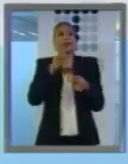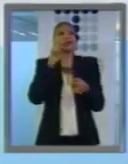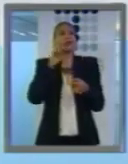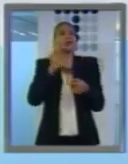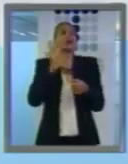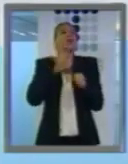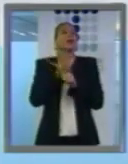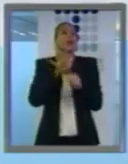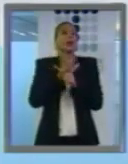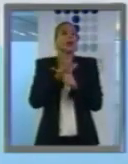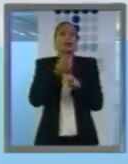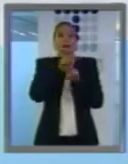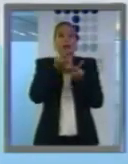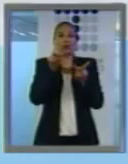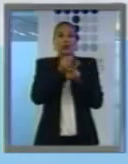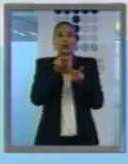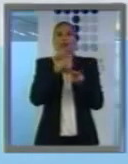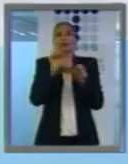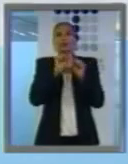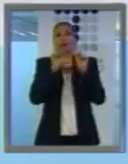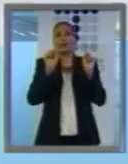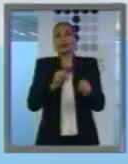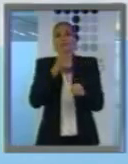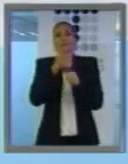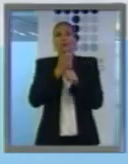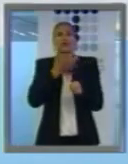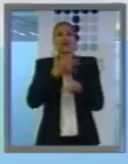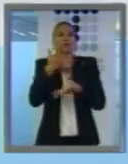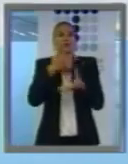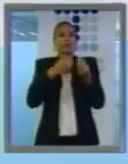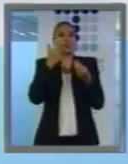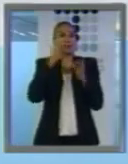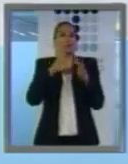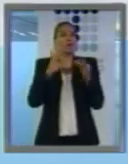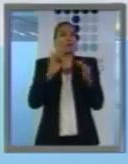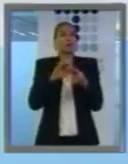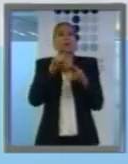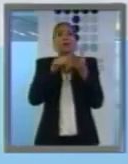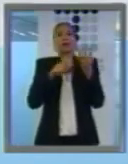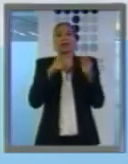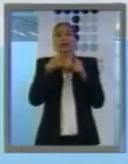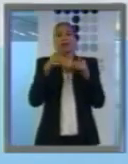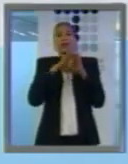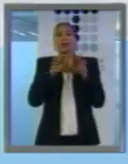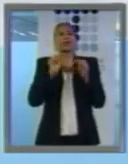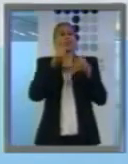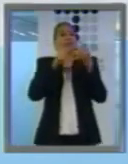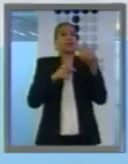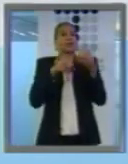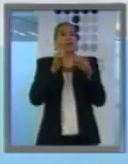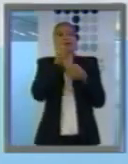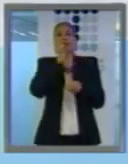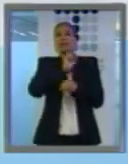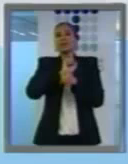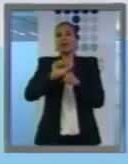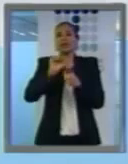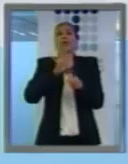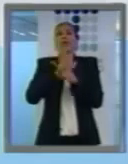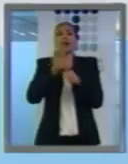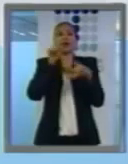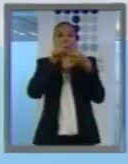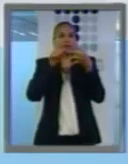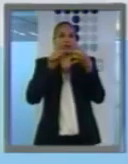ver con los dos sistemas. Y la tercera intervención, sí lo quiero dejar, son cuatro puntos muy sencillos sobre los retos que